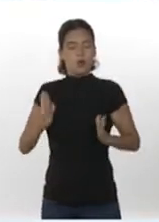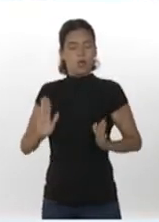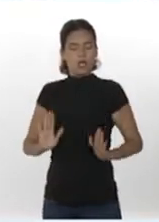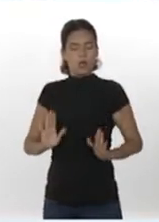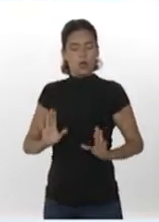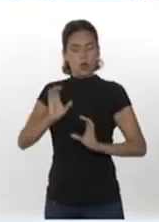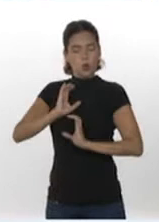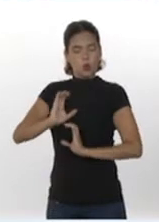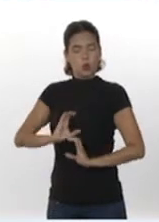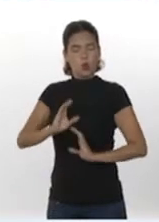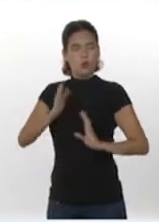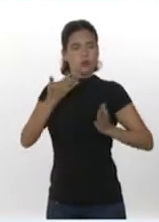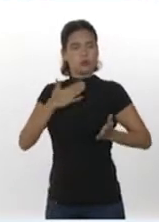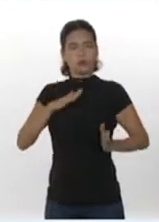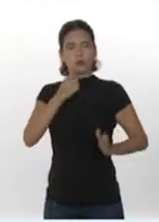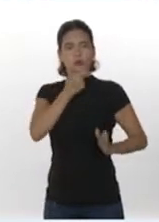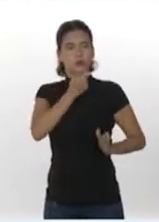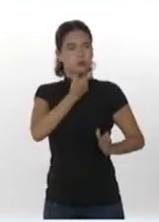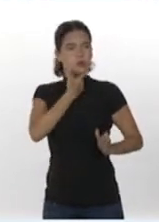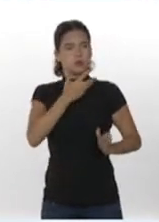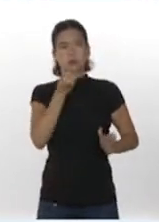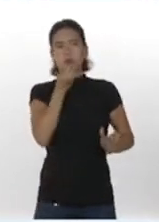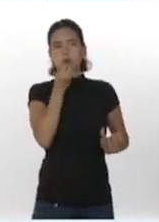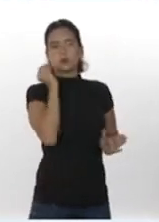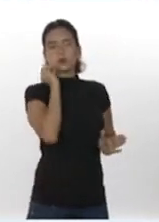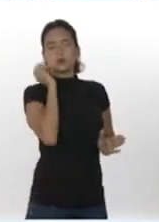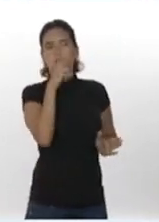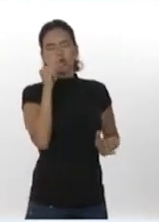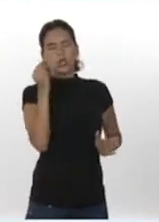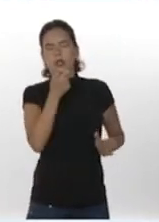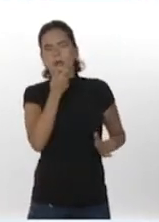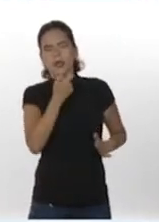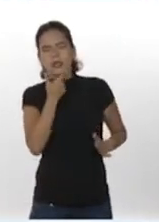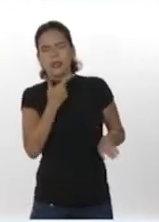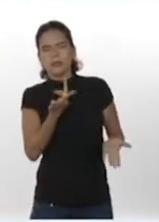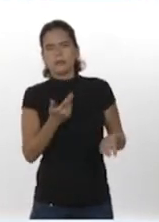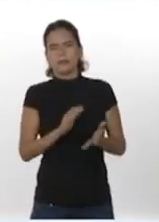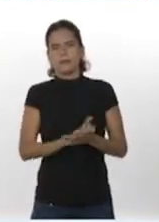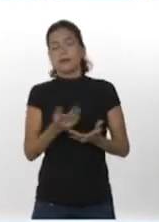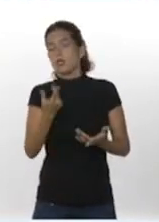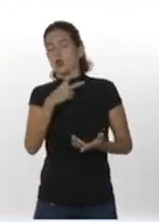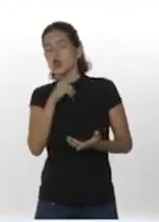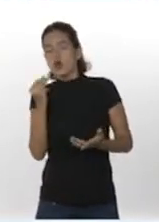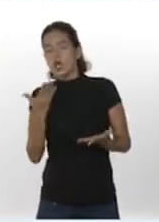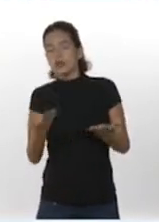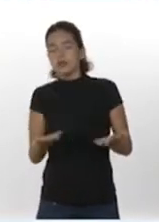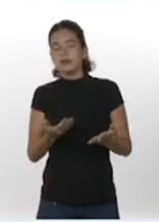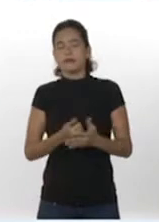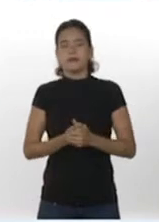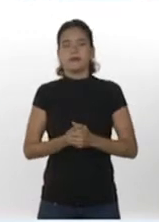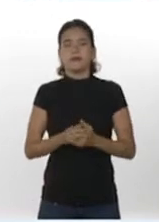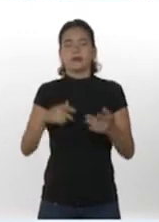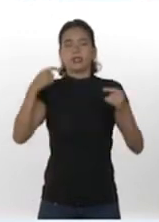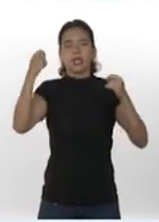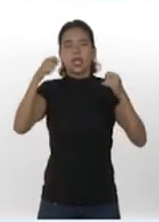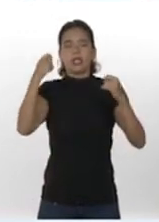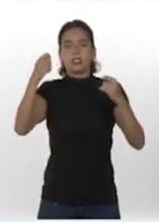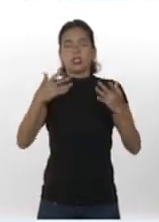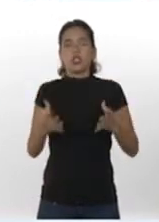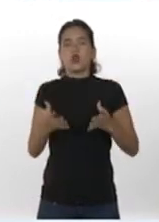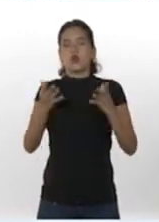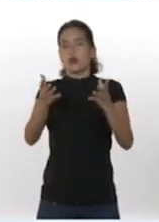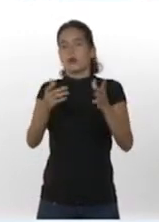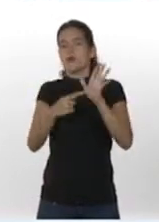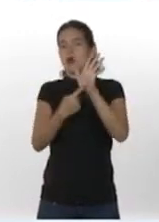mujer modelo con un cuerpo 90, 60, 90, no eres una mujer bella. Pero resulta ser que no es así.